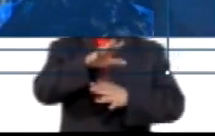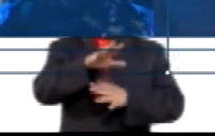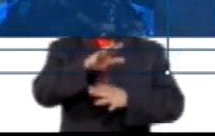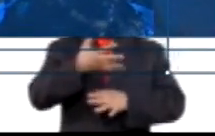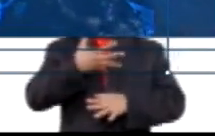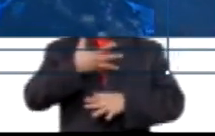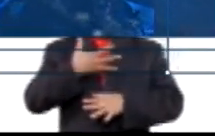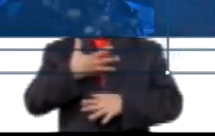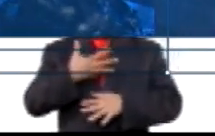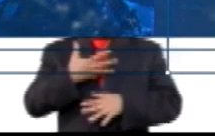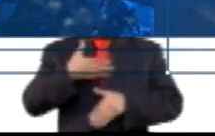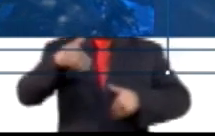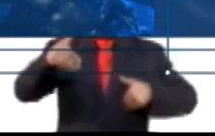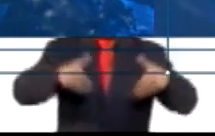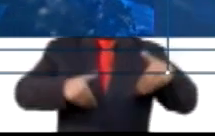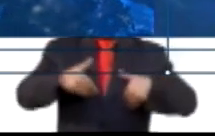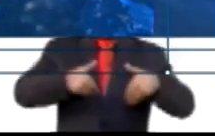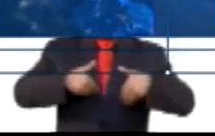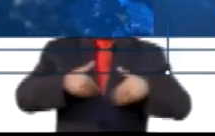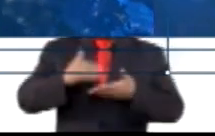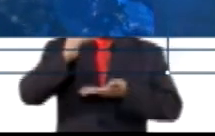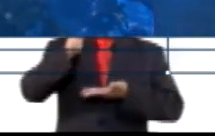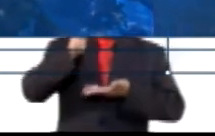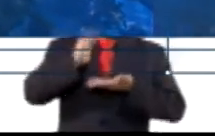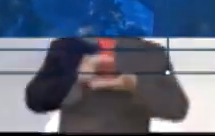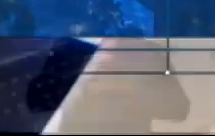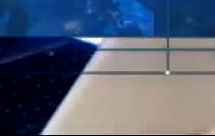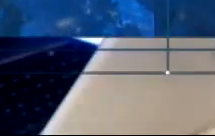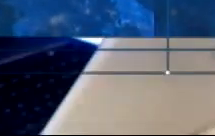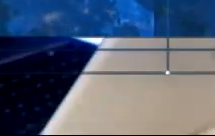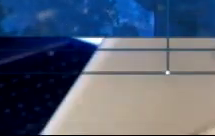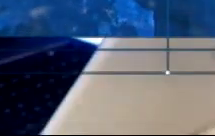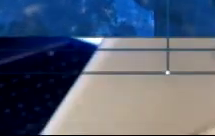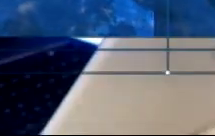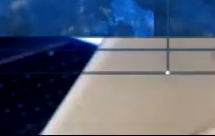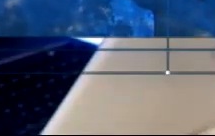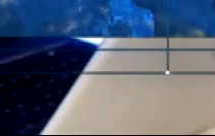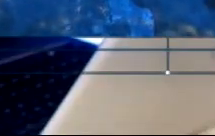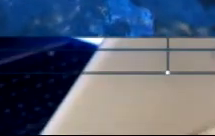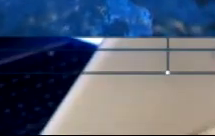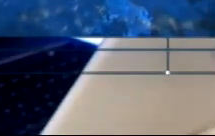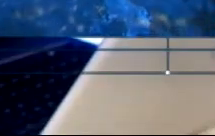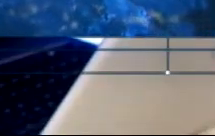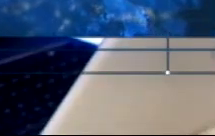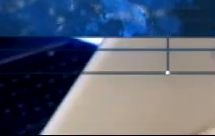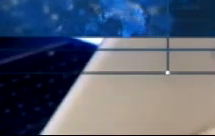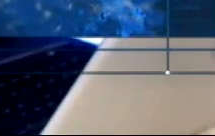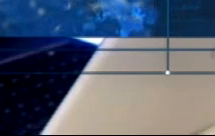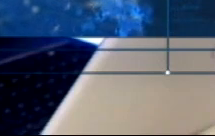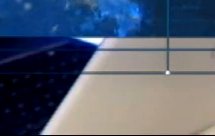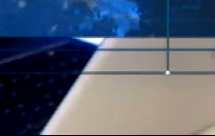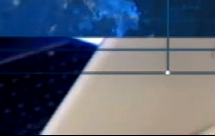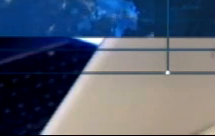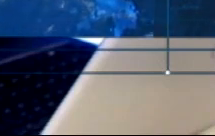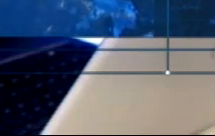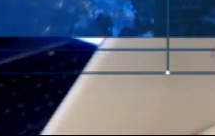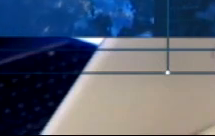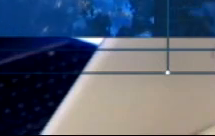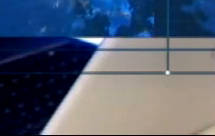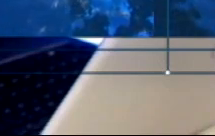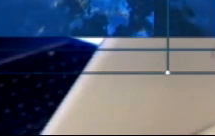de toda la línea. Claro, y los trenes también tendrán características, lógicamente, pues de esta modernidad de la que estamos hablando,